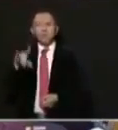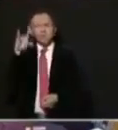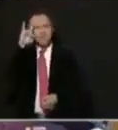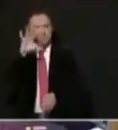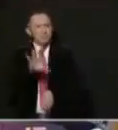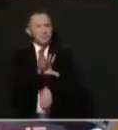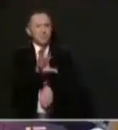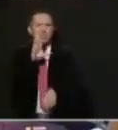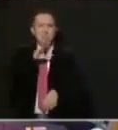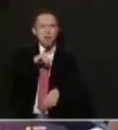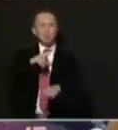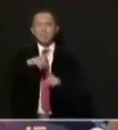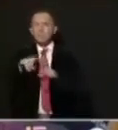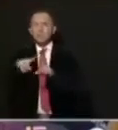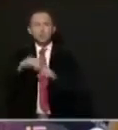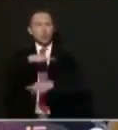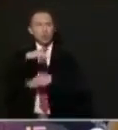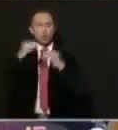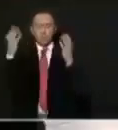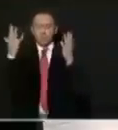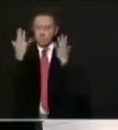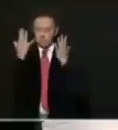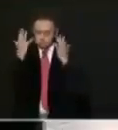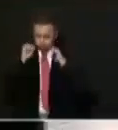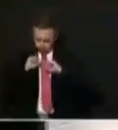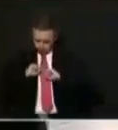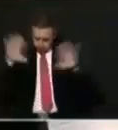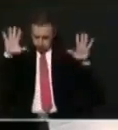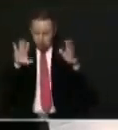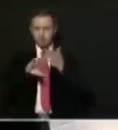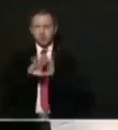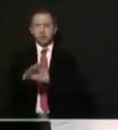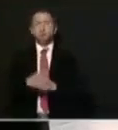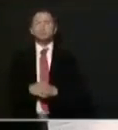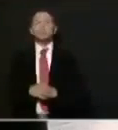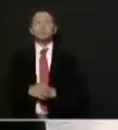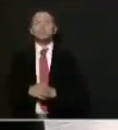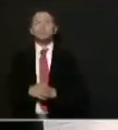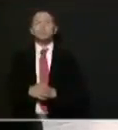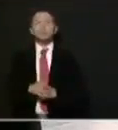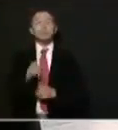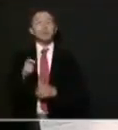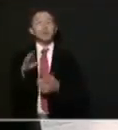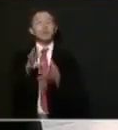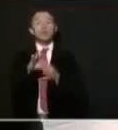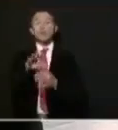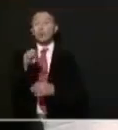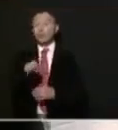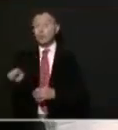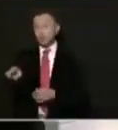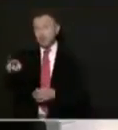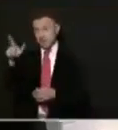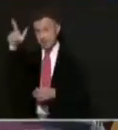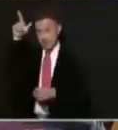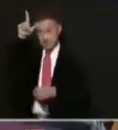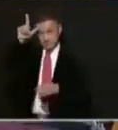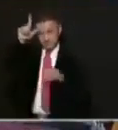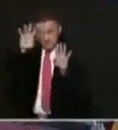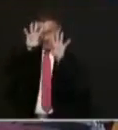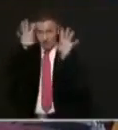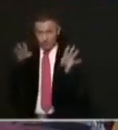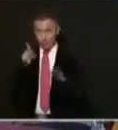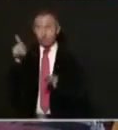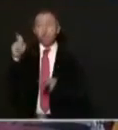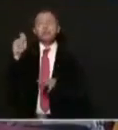que platicar del sincretismo, y como en este caso la Virgen de Guadalupe, más que el rito cristiano, viene a representar a la madre de la, a la